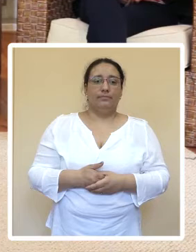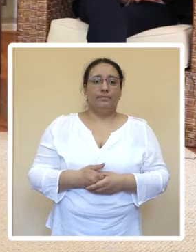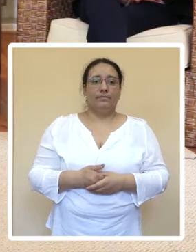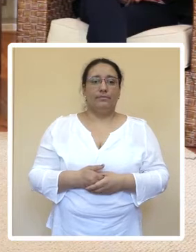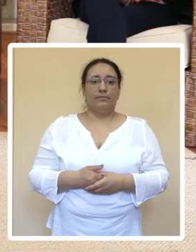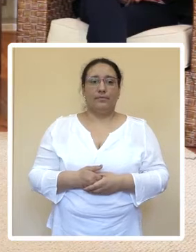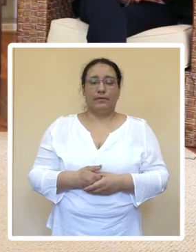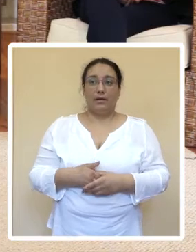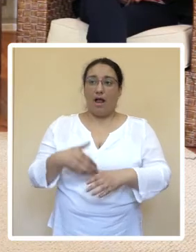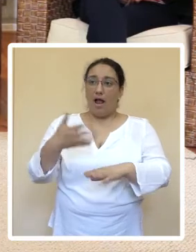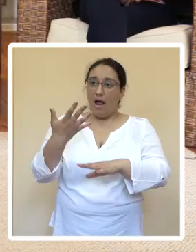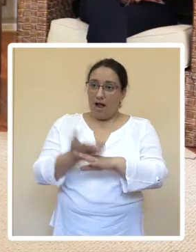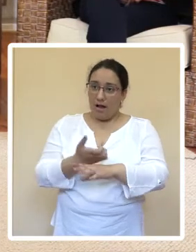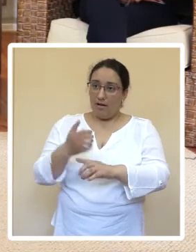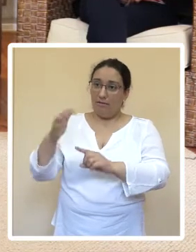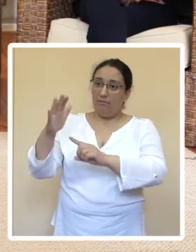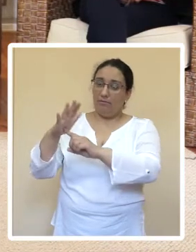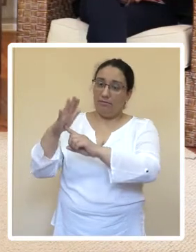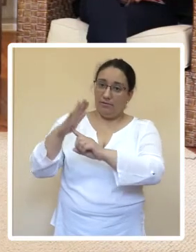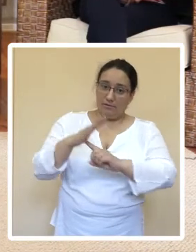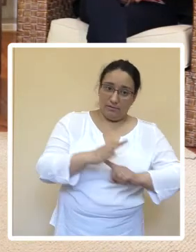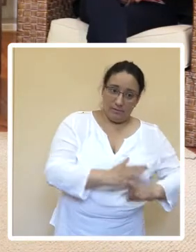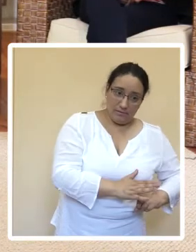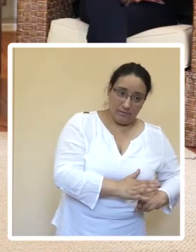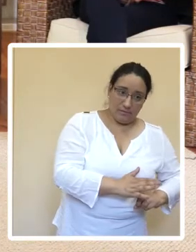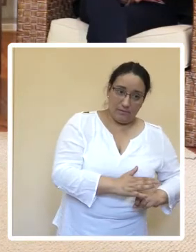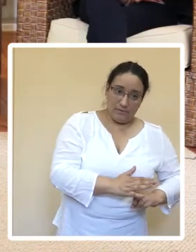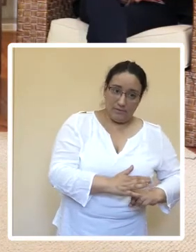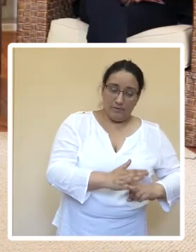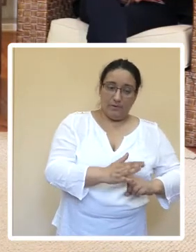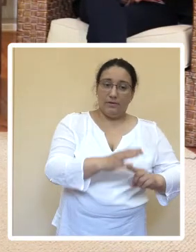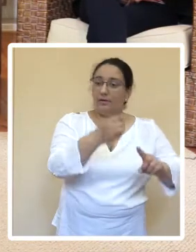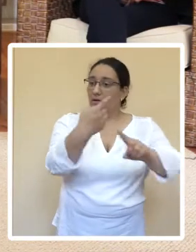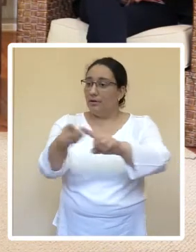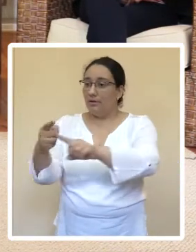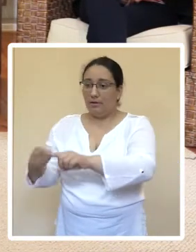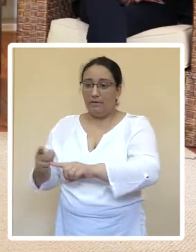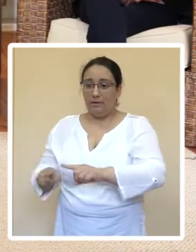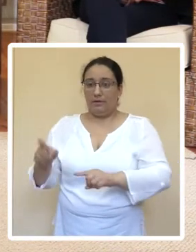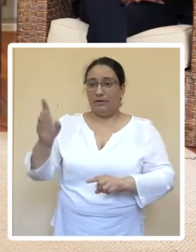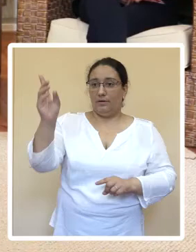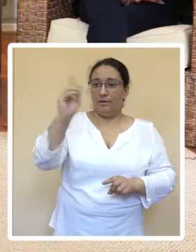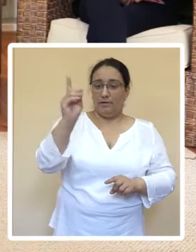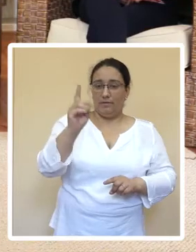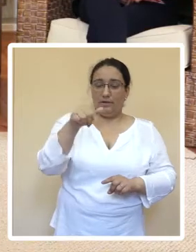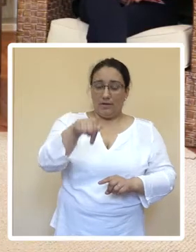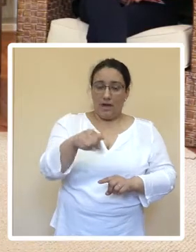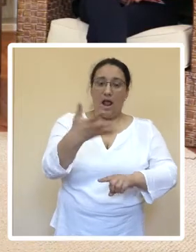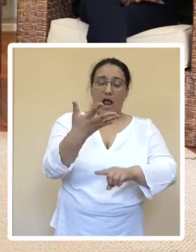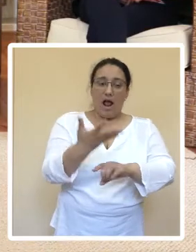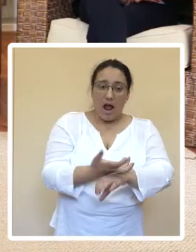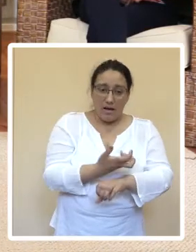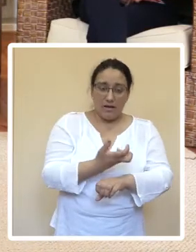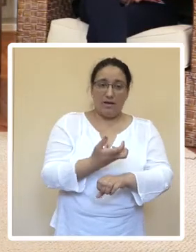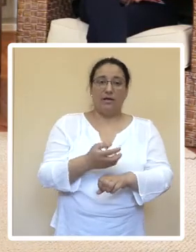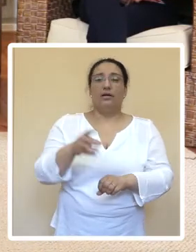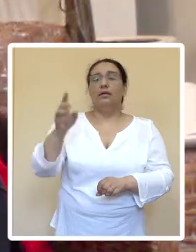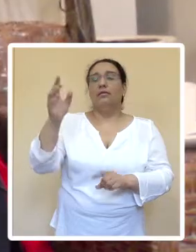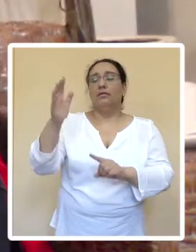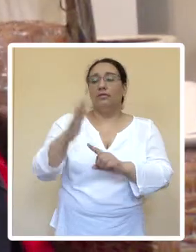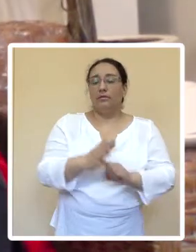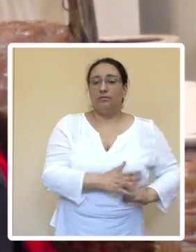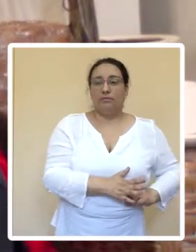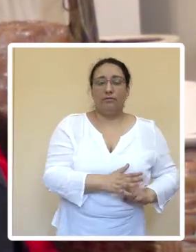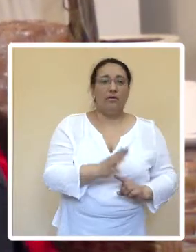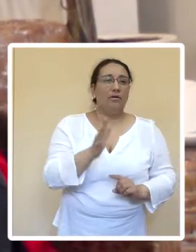Es decir, hay una propia discriminación dentro de lo que son los distintos tipos de discapacidades. Sí. Todavía no hay